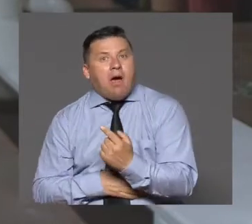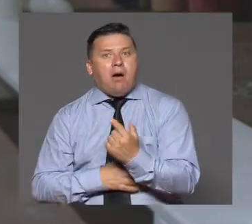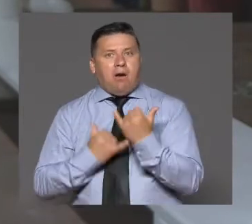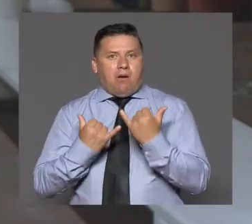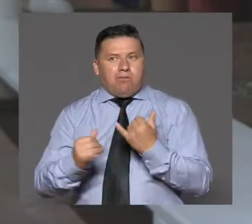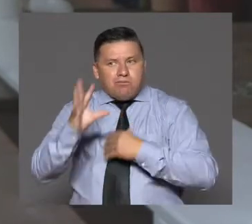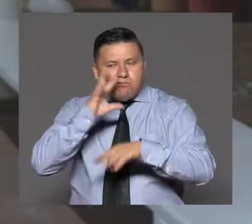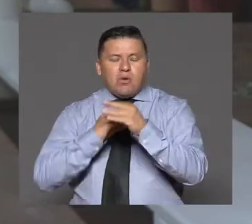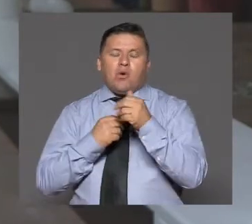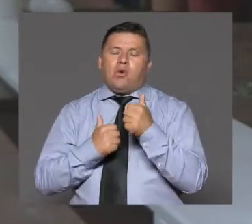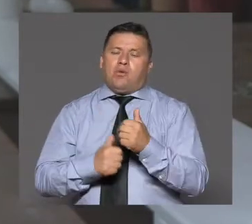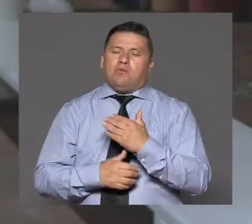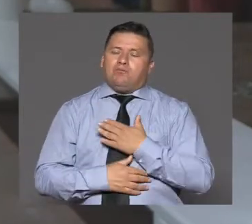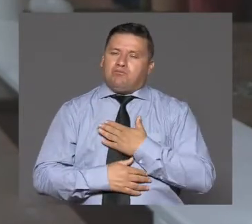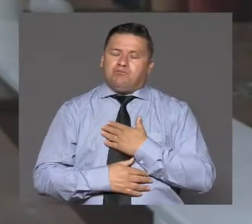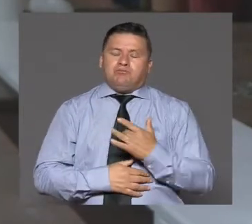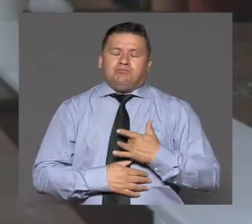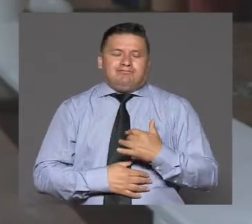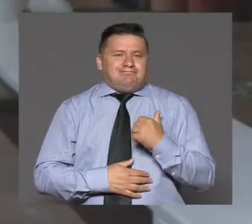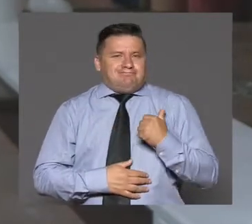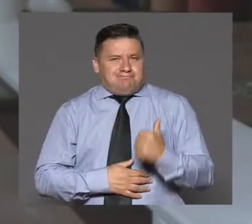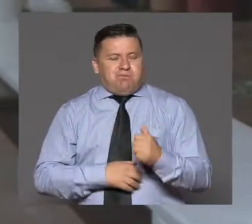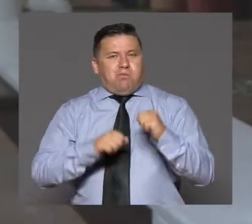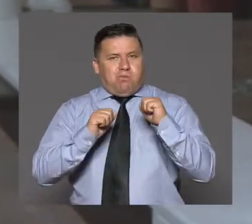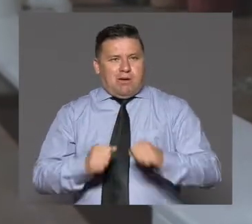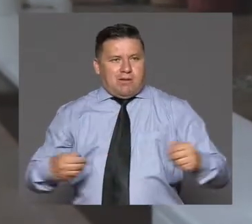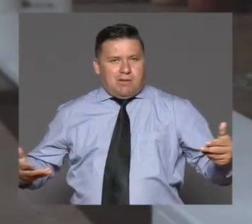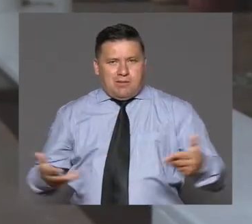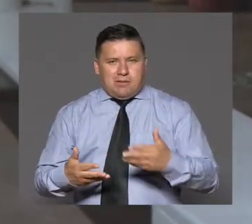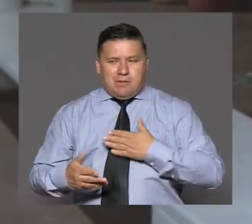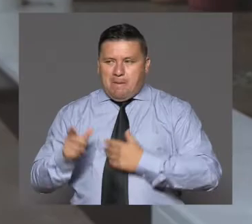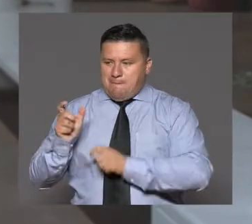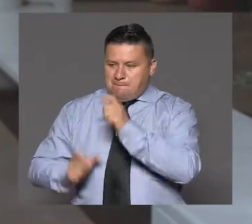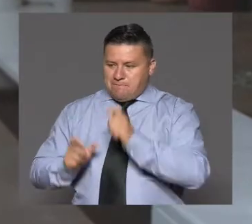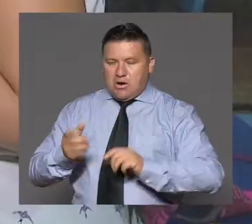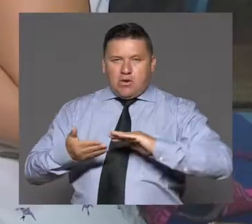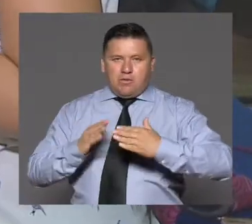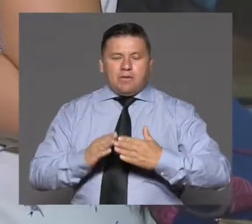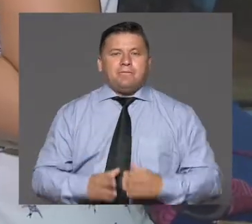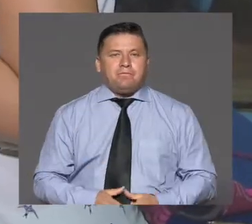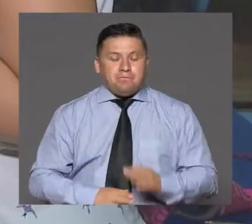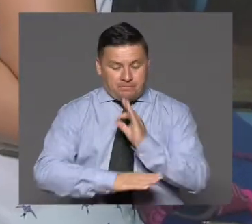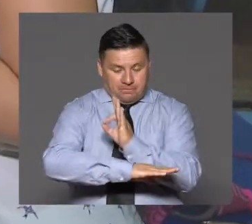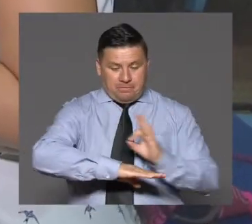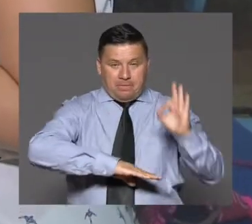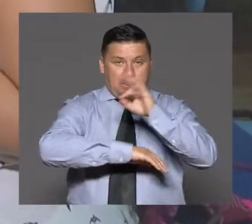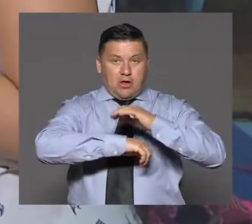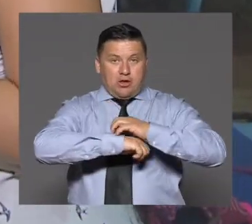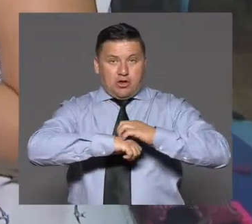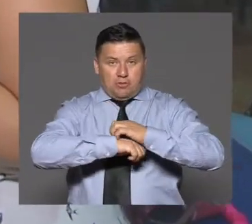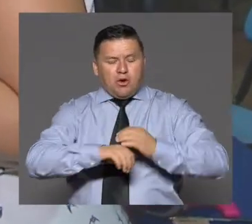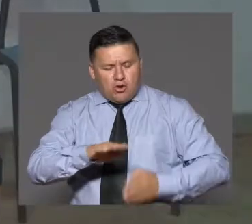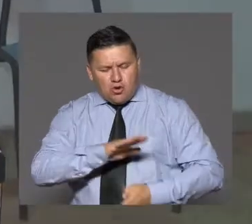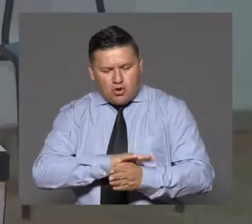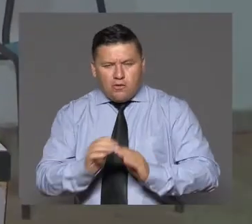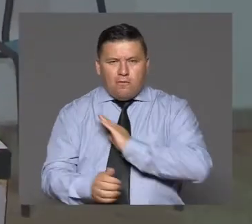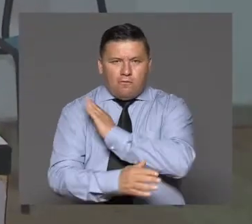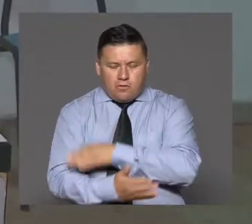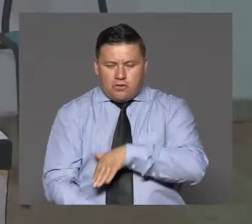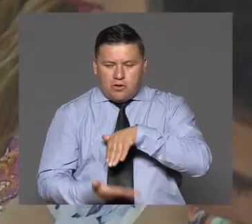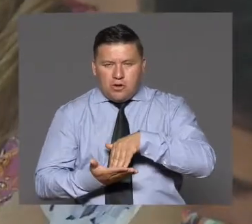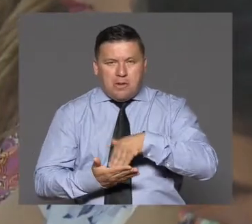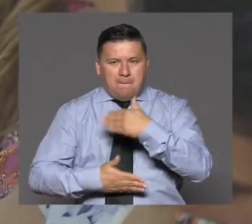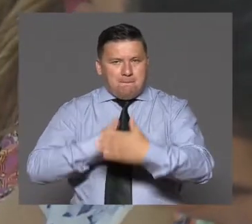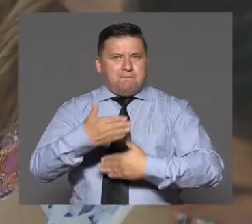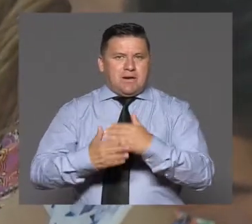Entonces, para mí ha sido muy satisfactorio poder ayudar a mi gente y a mi pueblo. La ESAP Tolima continuará fortaleciendo los